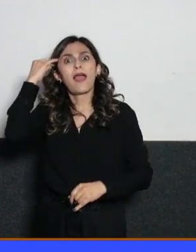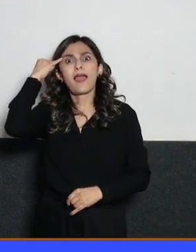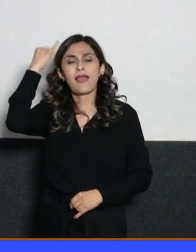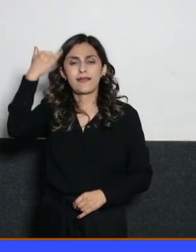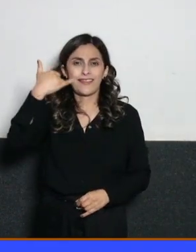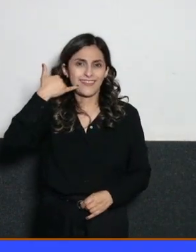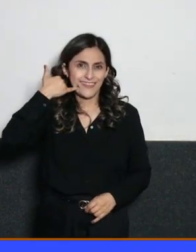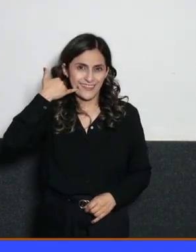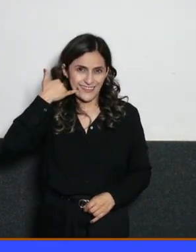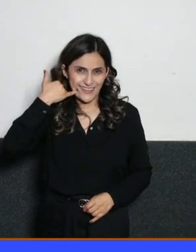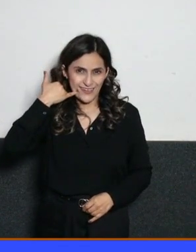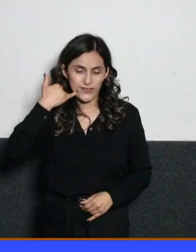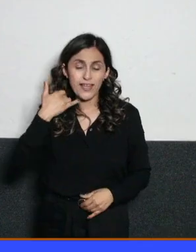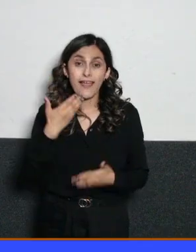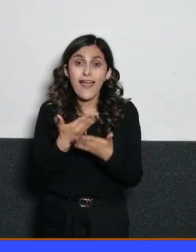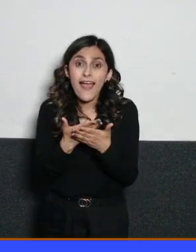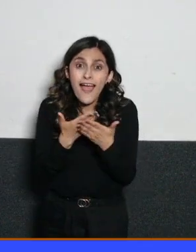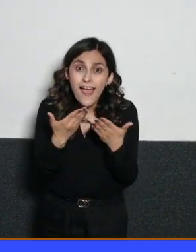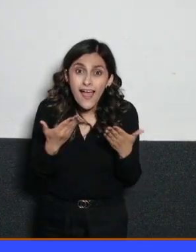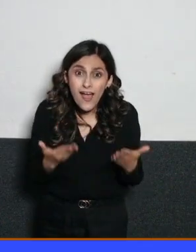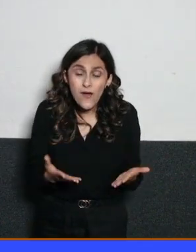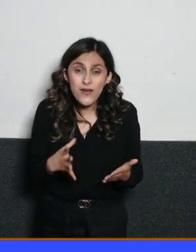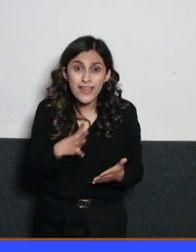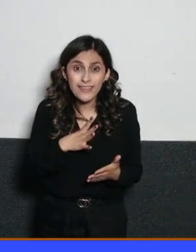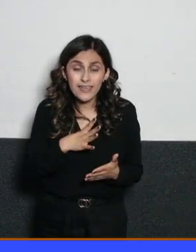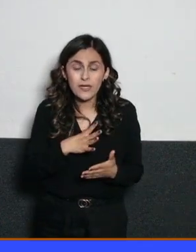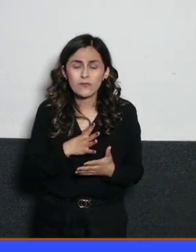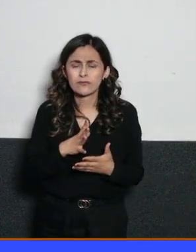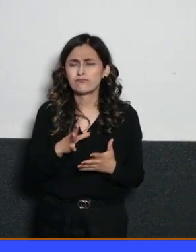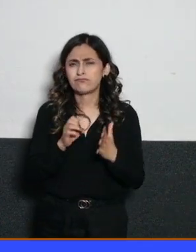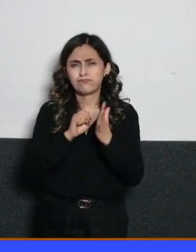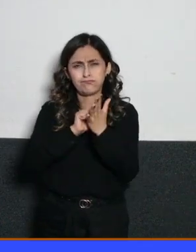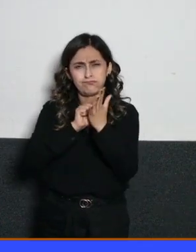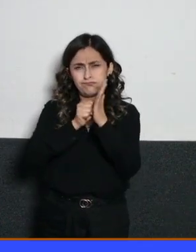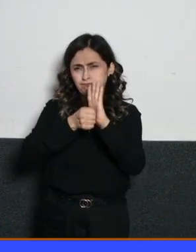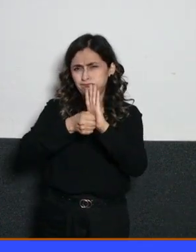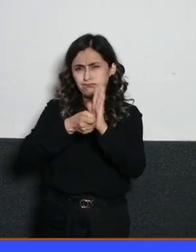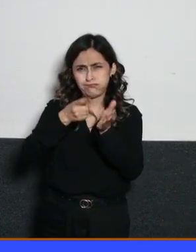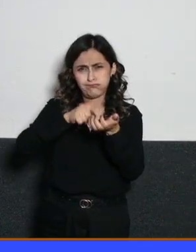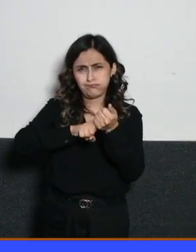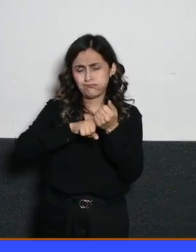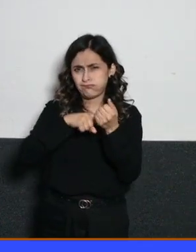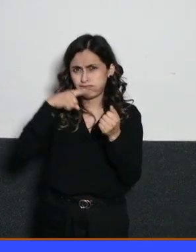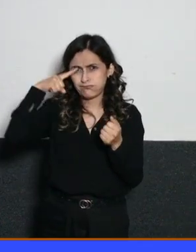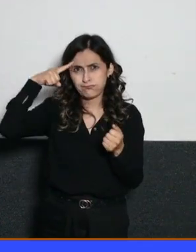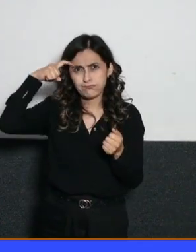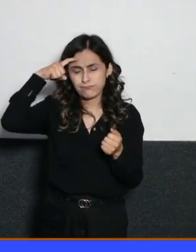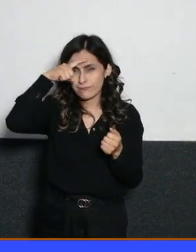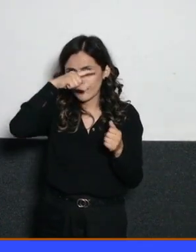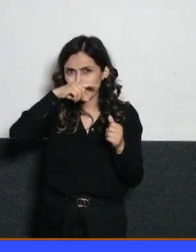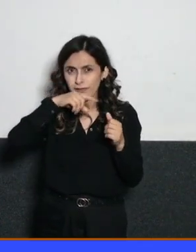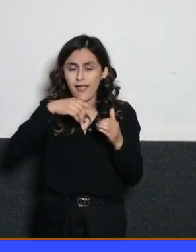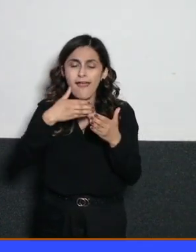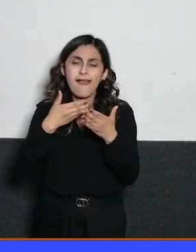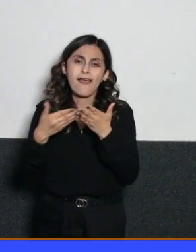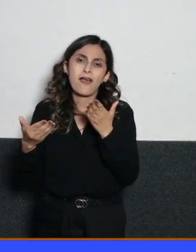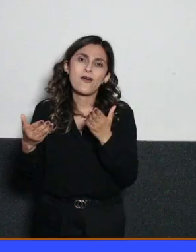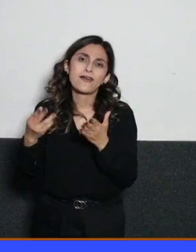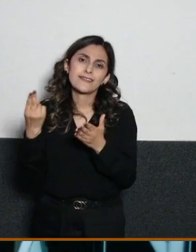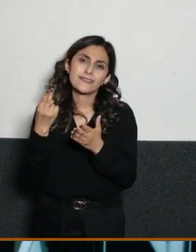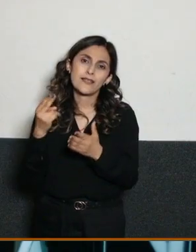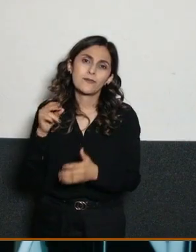Y cuando ahora cuando tenemos sistemas muy complejos, necesitamos inteligencia